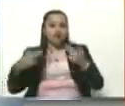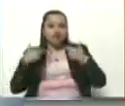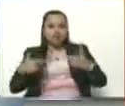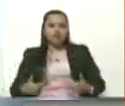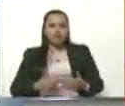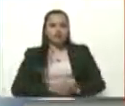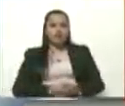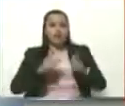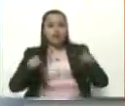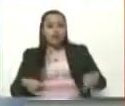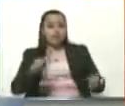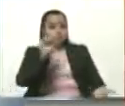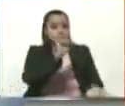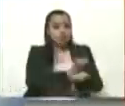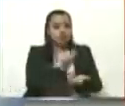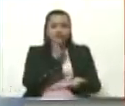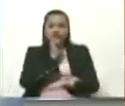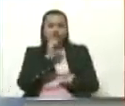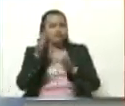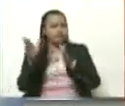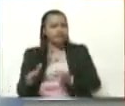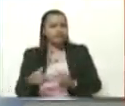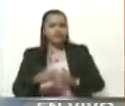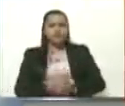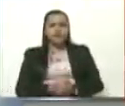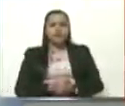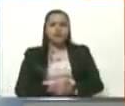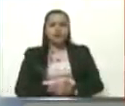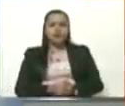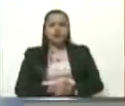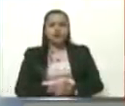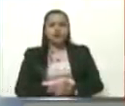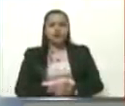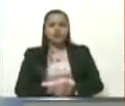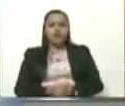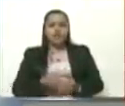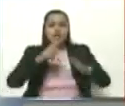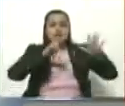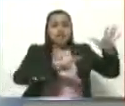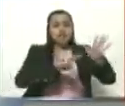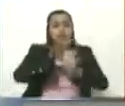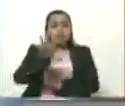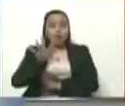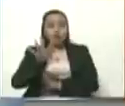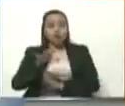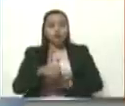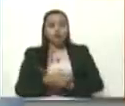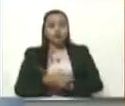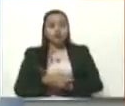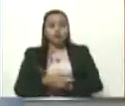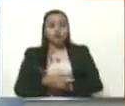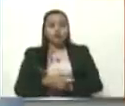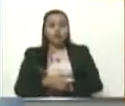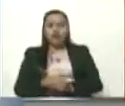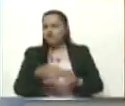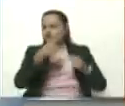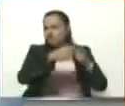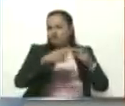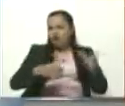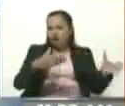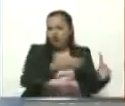fueron privados de libertad un total de 74 funcionarios de distintos organismos